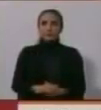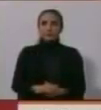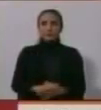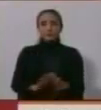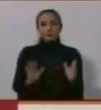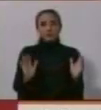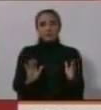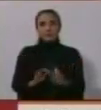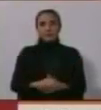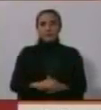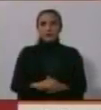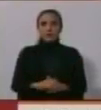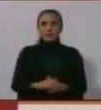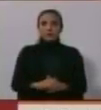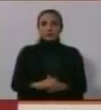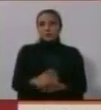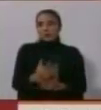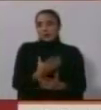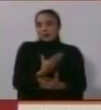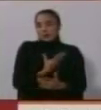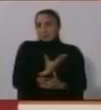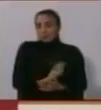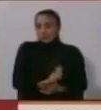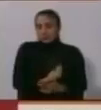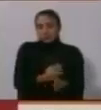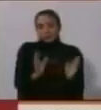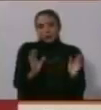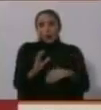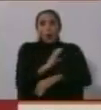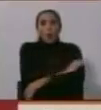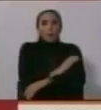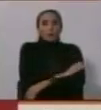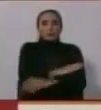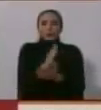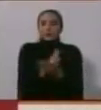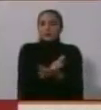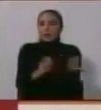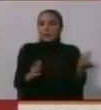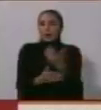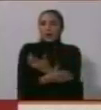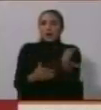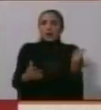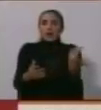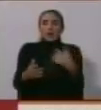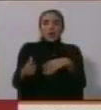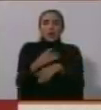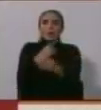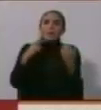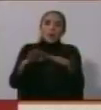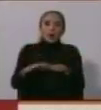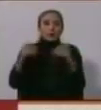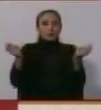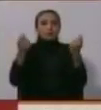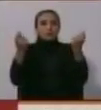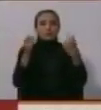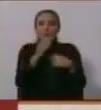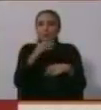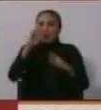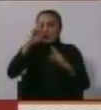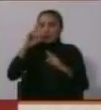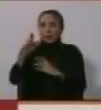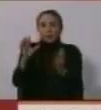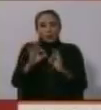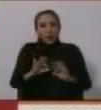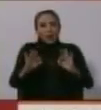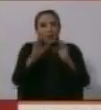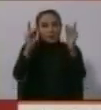Tristemente, y da mucha tristeza que la oposición siga haciendo política con la muerte y no respeten ni siquiera la decisión de una